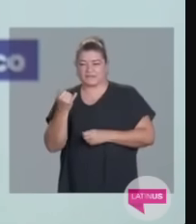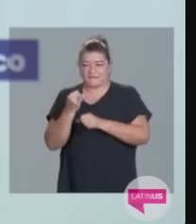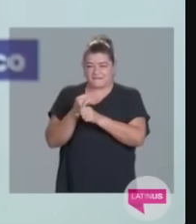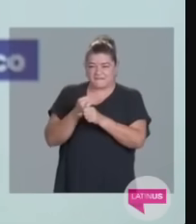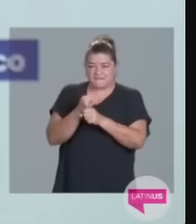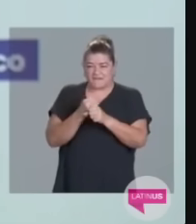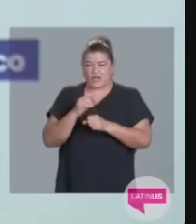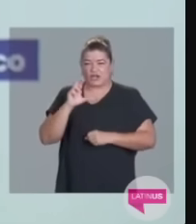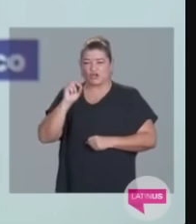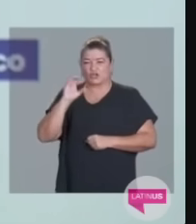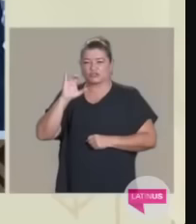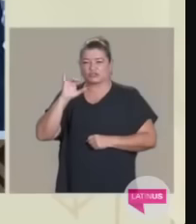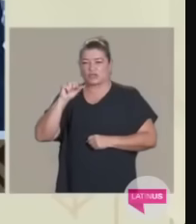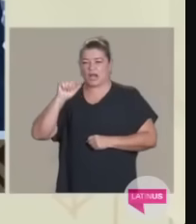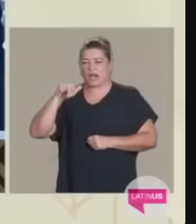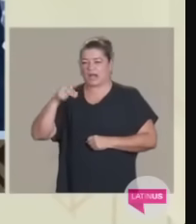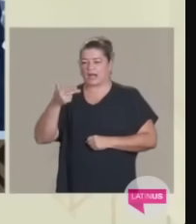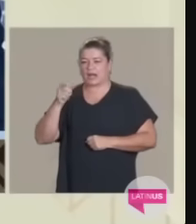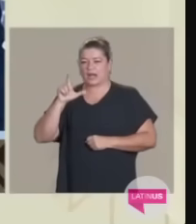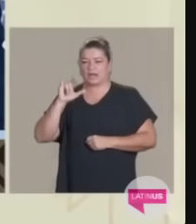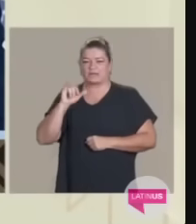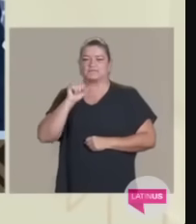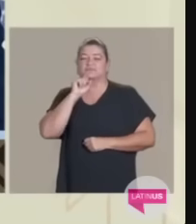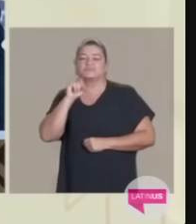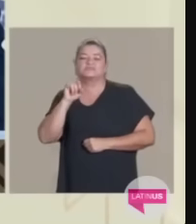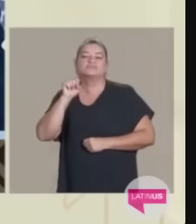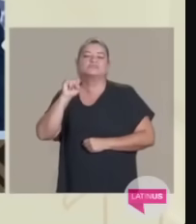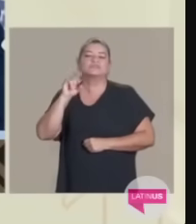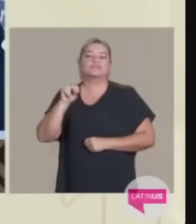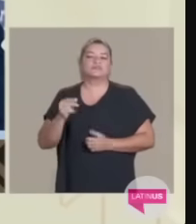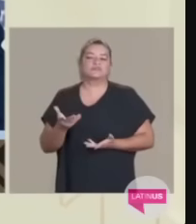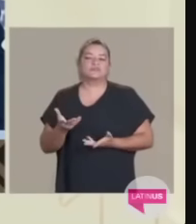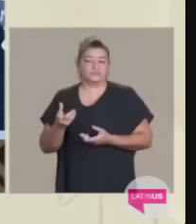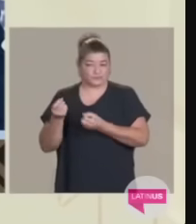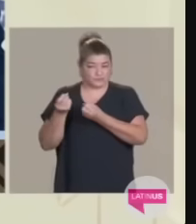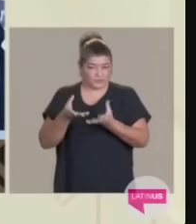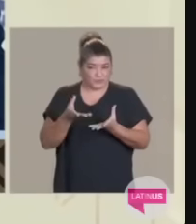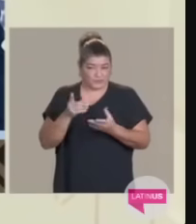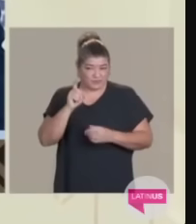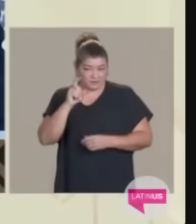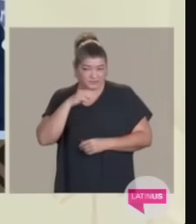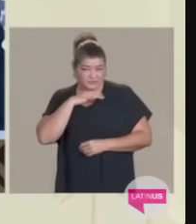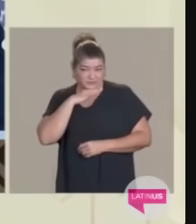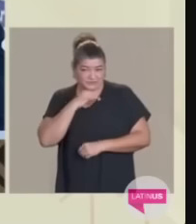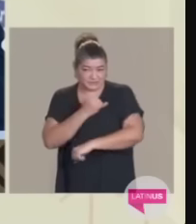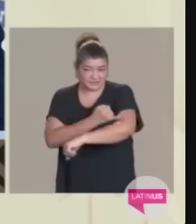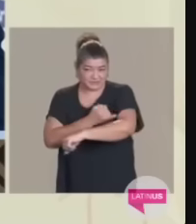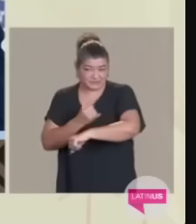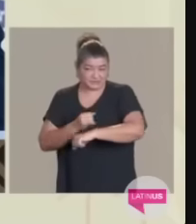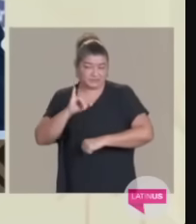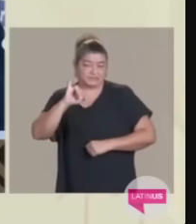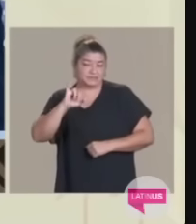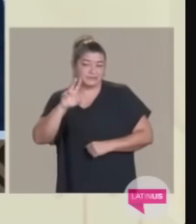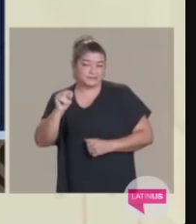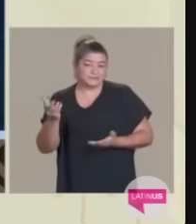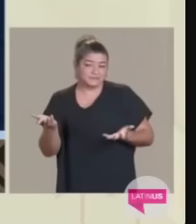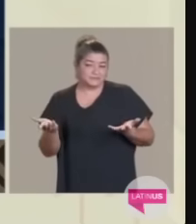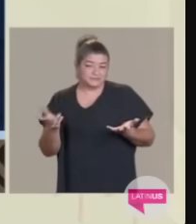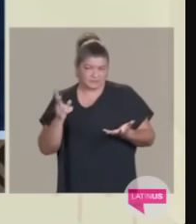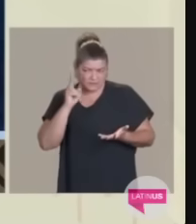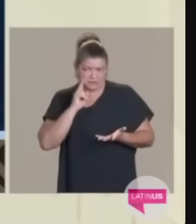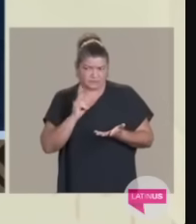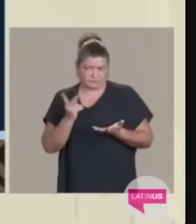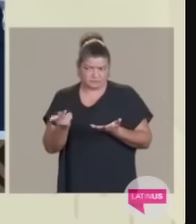rionale le das o no agua contaminada a los habitantes de Iztapalapa cuando fuiste jefa de gobierno Esas son las preguntas que se quedan